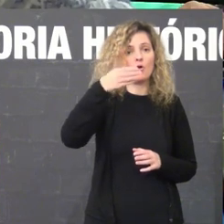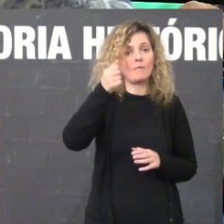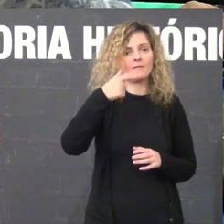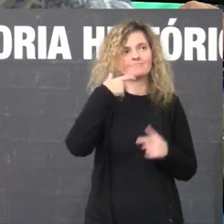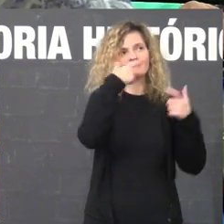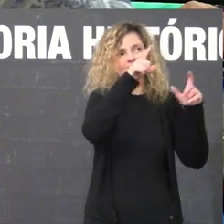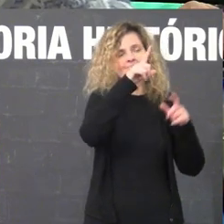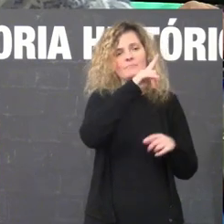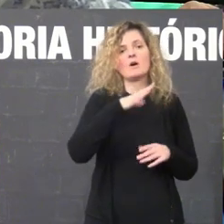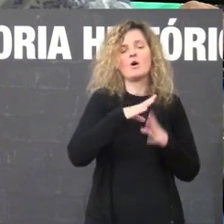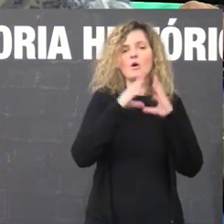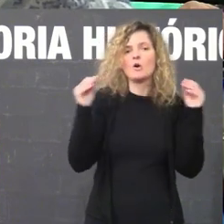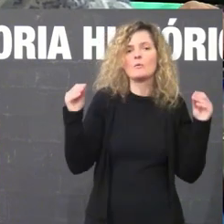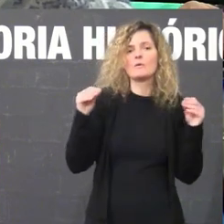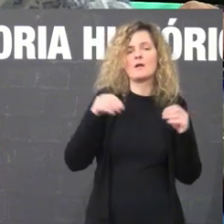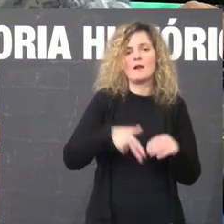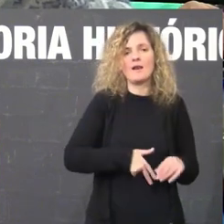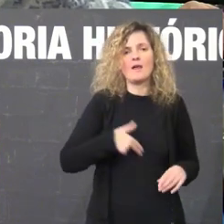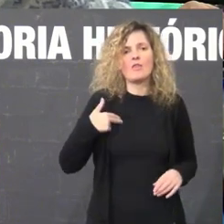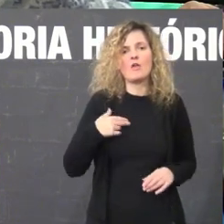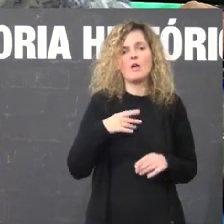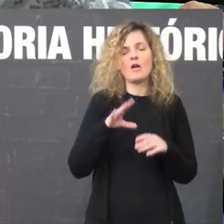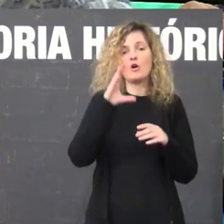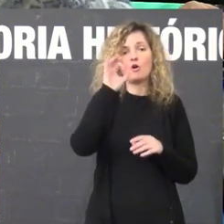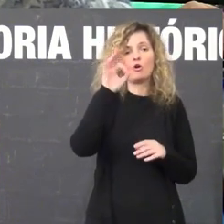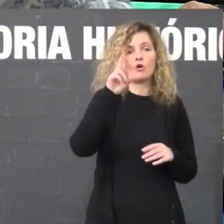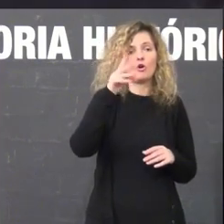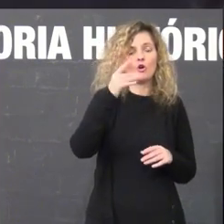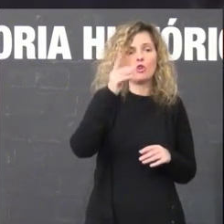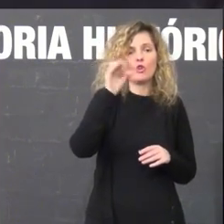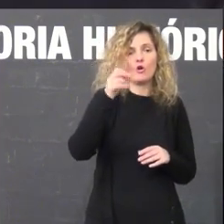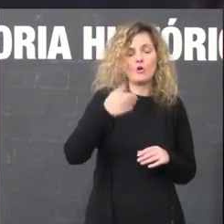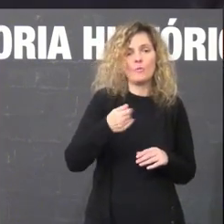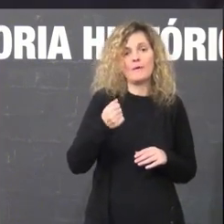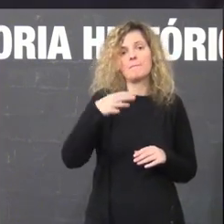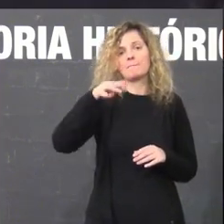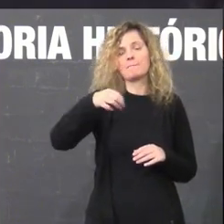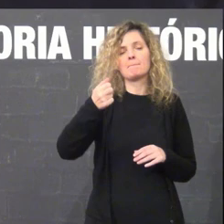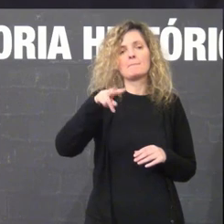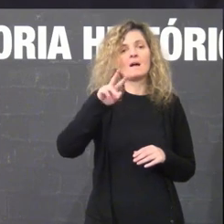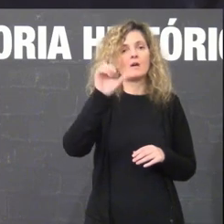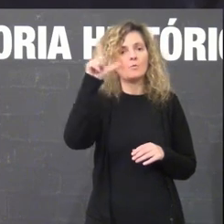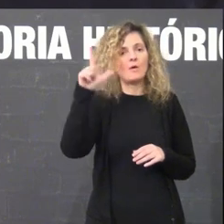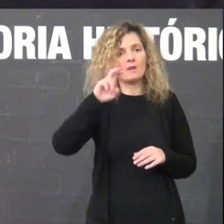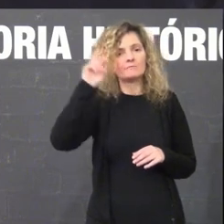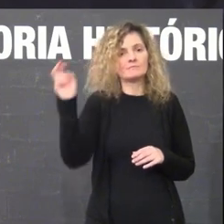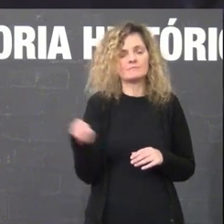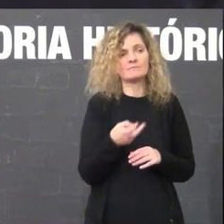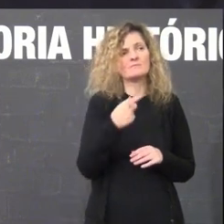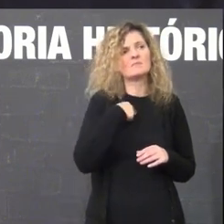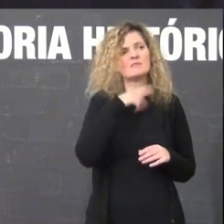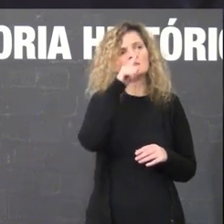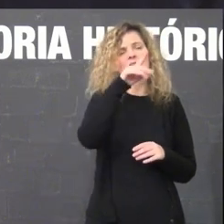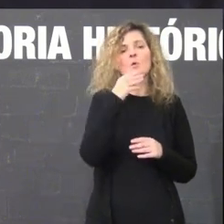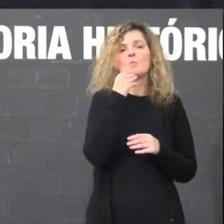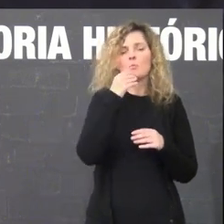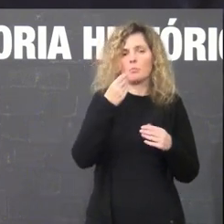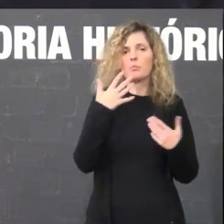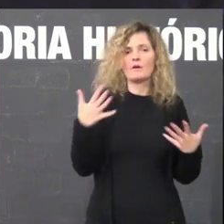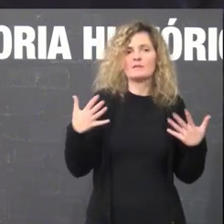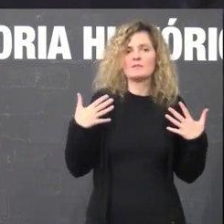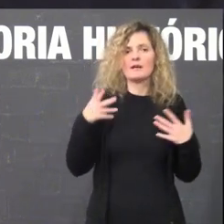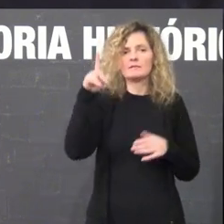la Universidad Nacional de Córdoba donde estudiaba o en la escuela Manuel belgrano donde estudió también y también en Buenos Aires